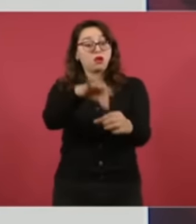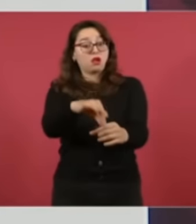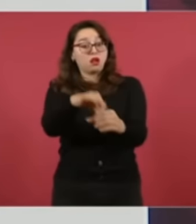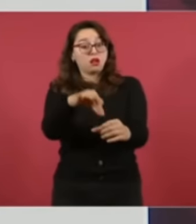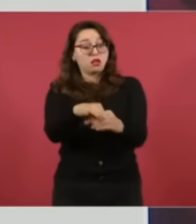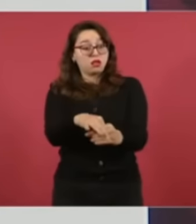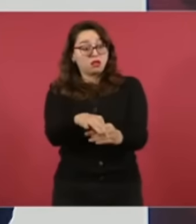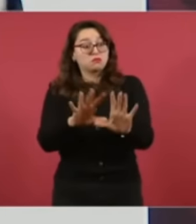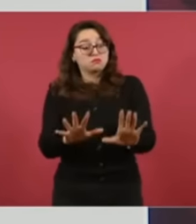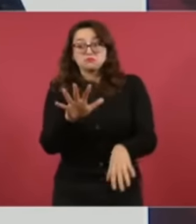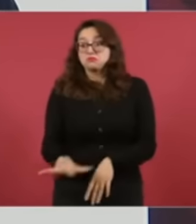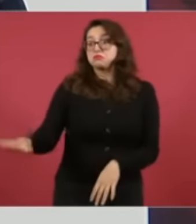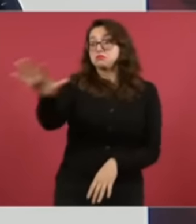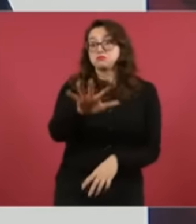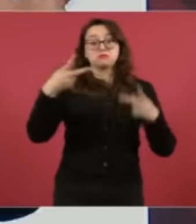¿Quieren que siga el modelo